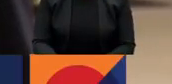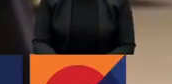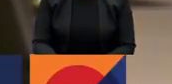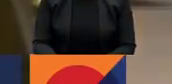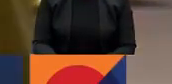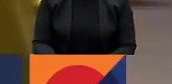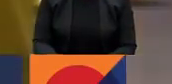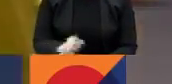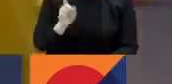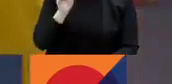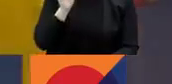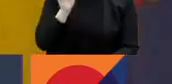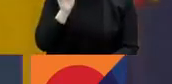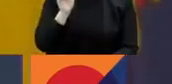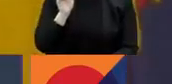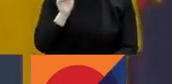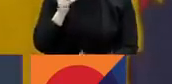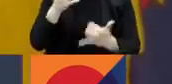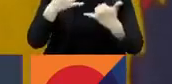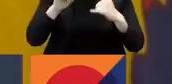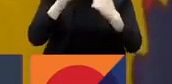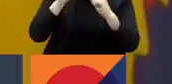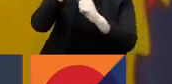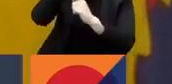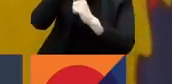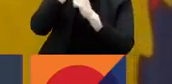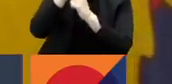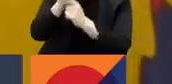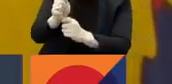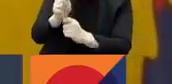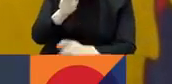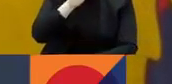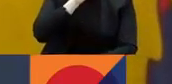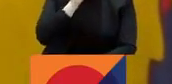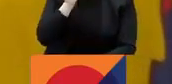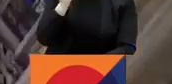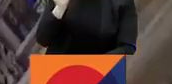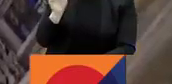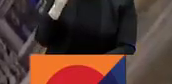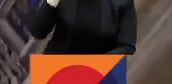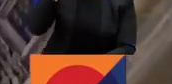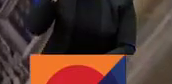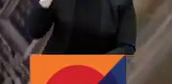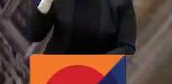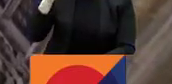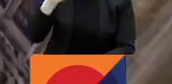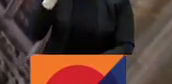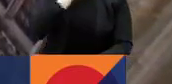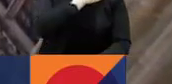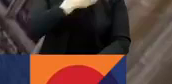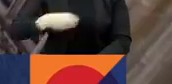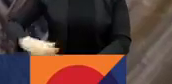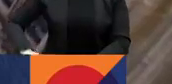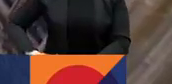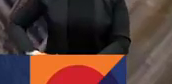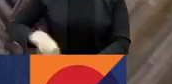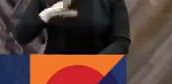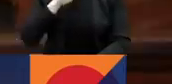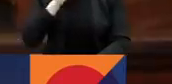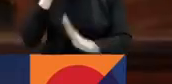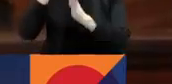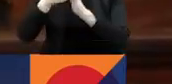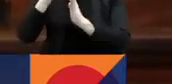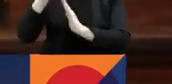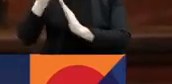Este fue el adiós al hombre que acompañó a una de las mujeres más poderosas del mundo. Isabel II, la reina